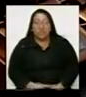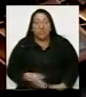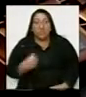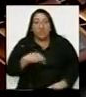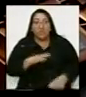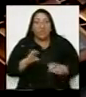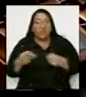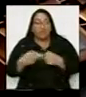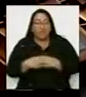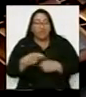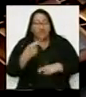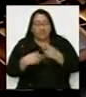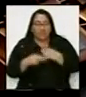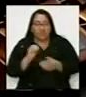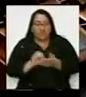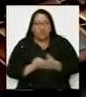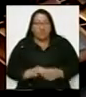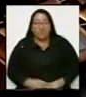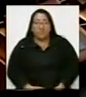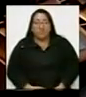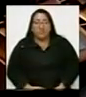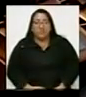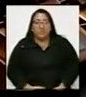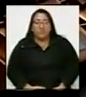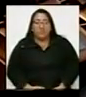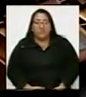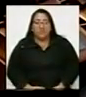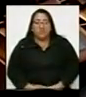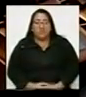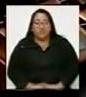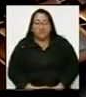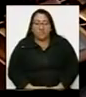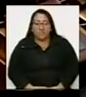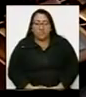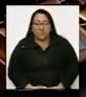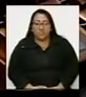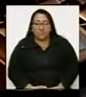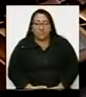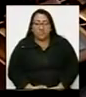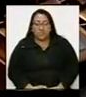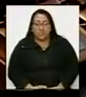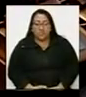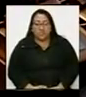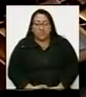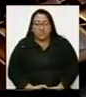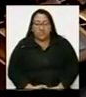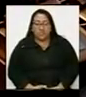hacer una pausa y regresamos con nuestra programación.